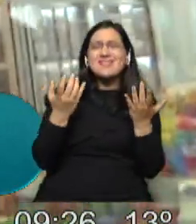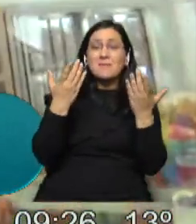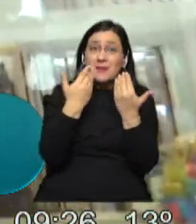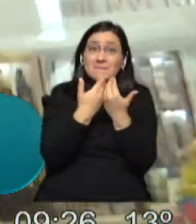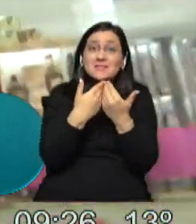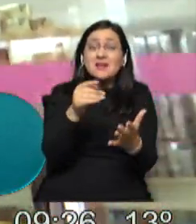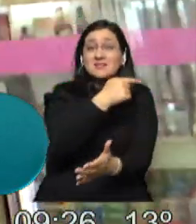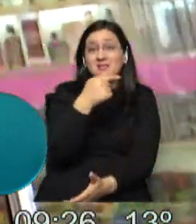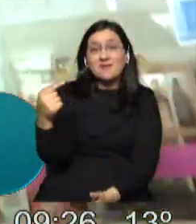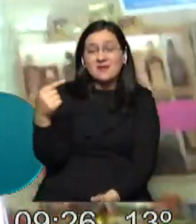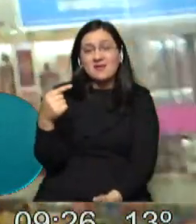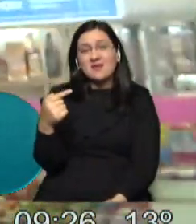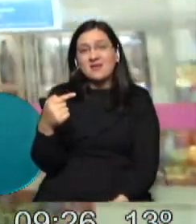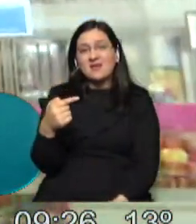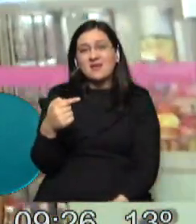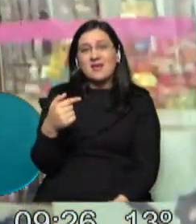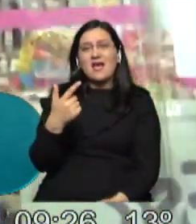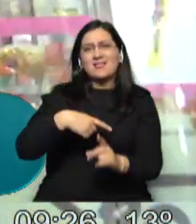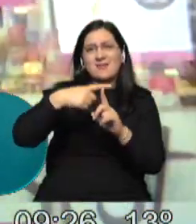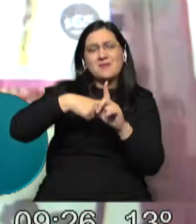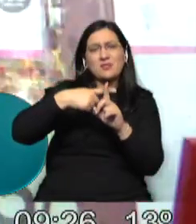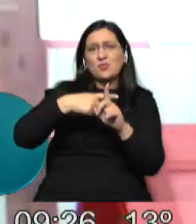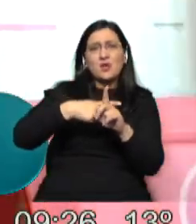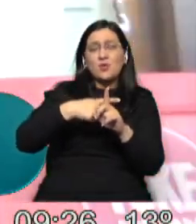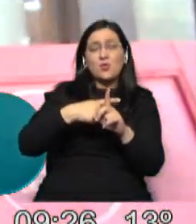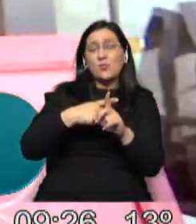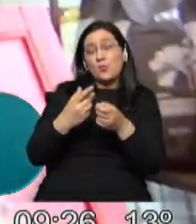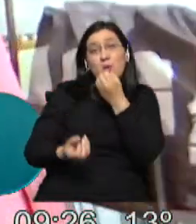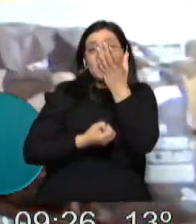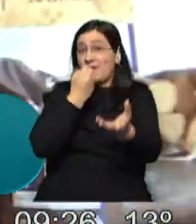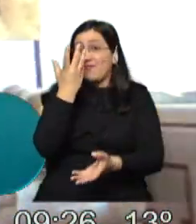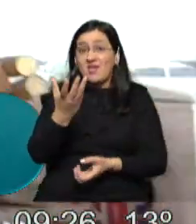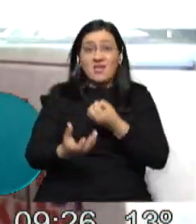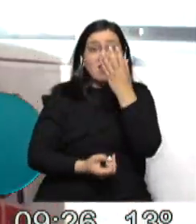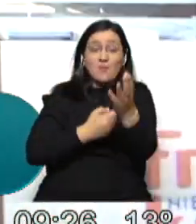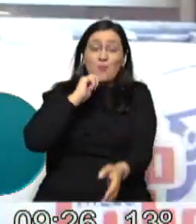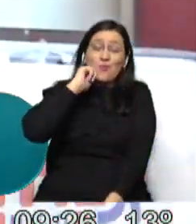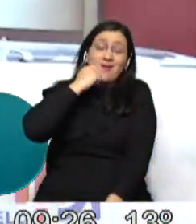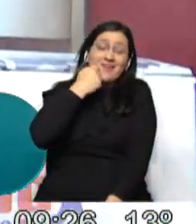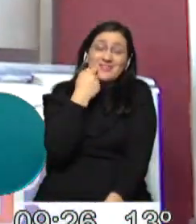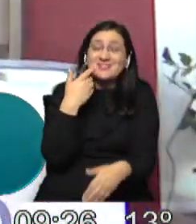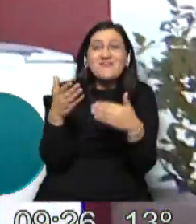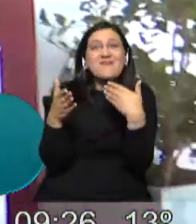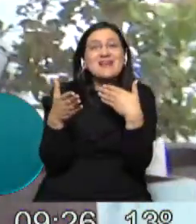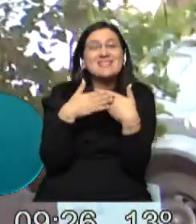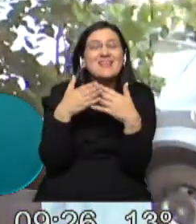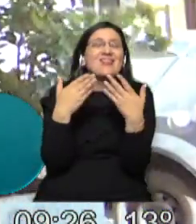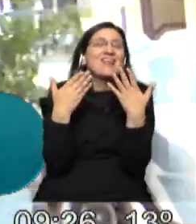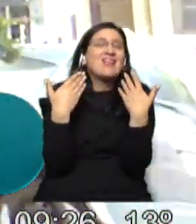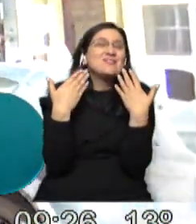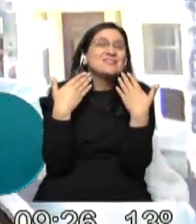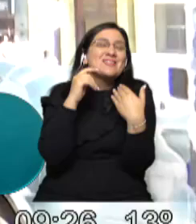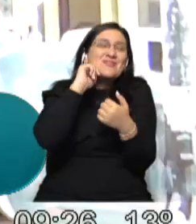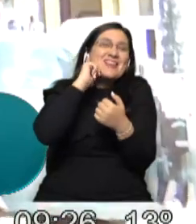iniciar esta semana en la cual vamos a tener, Fito, temperaturas primaverales, temperaturas que, bueno, que ya nos empiezan a aproximar, si se quiere, al